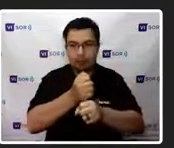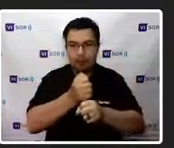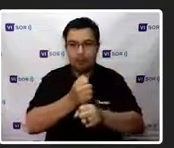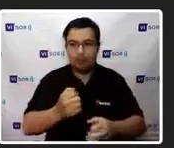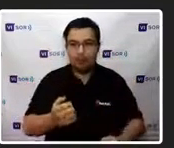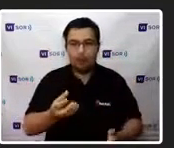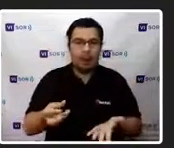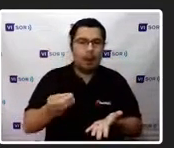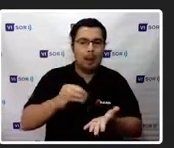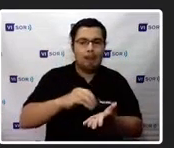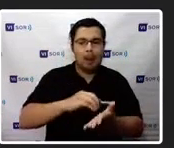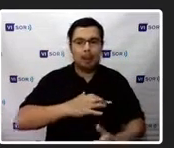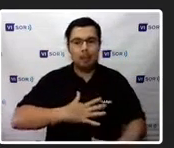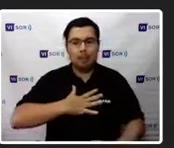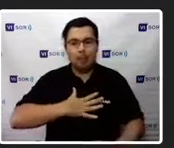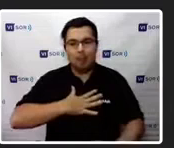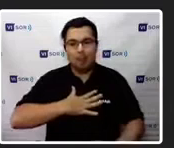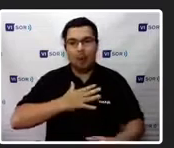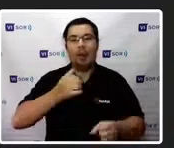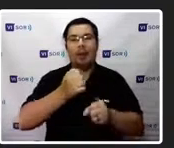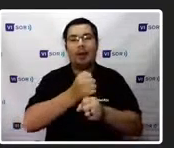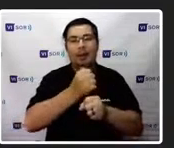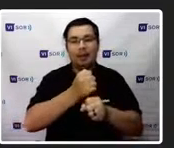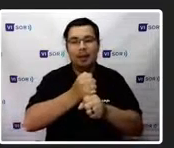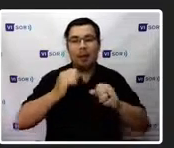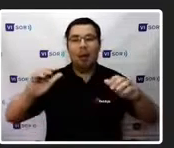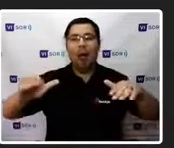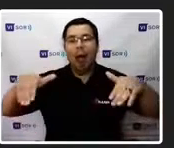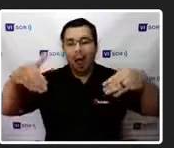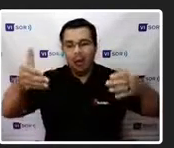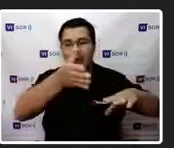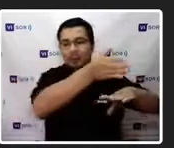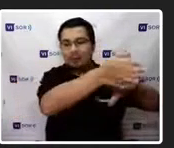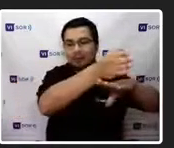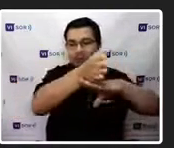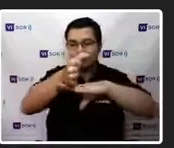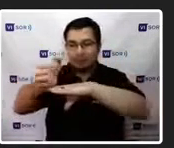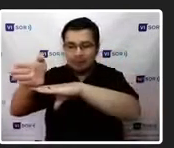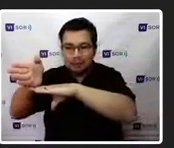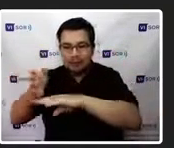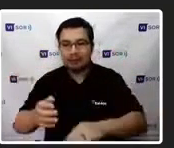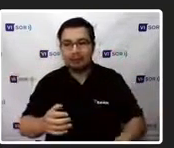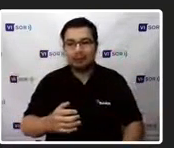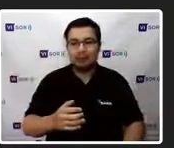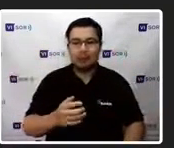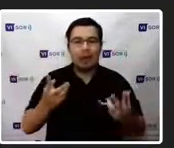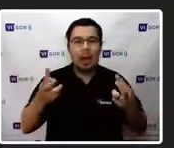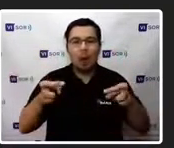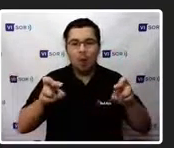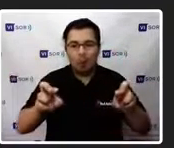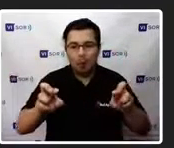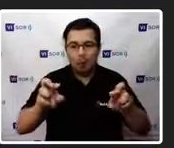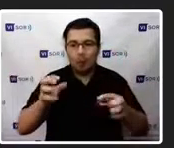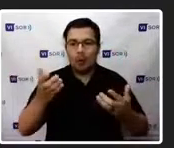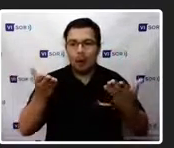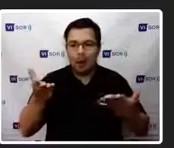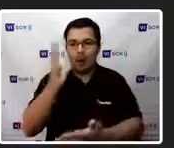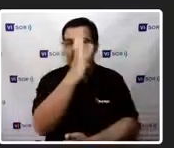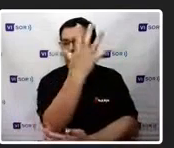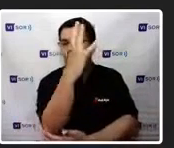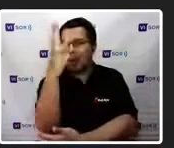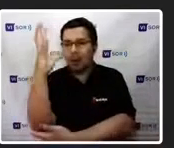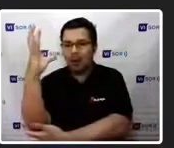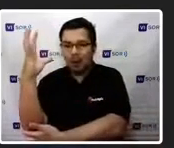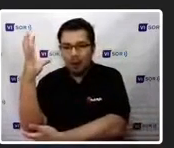el trabajo en terreno, las clases en terreno. La oportunidad de estar ahí en la naturaleza y poniendo en práctica, digamos, ya no desde la